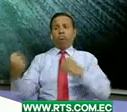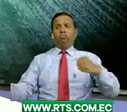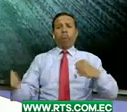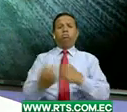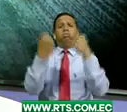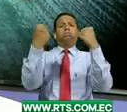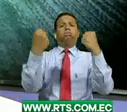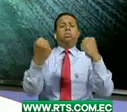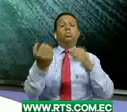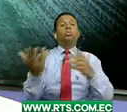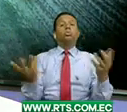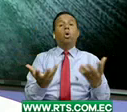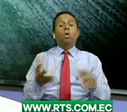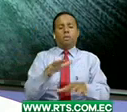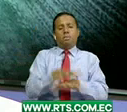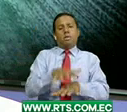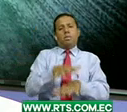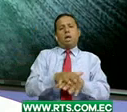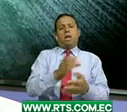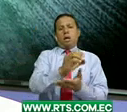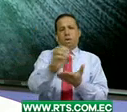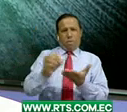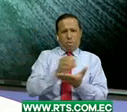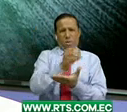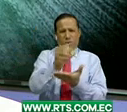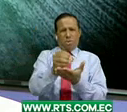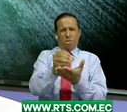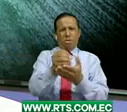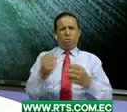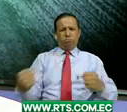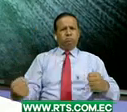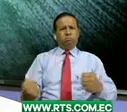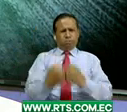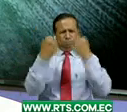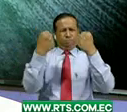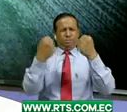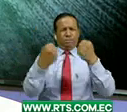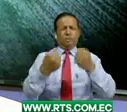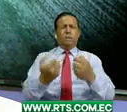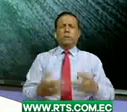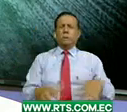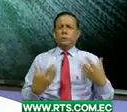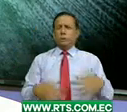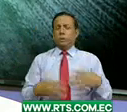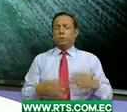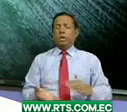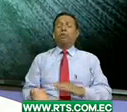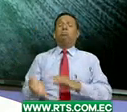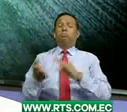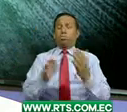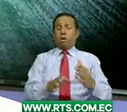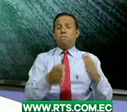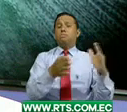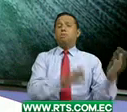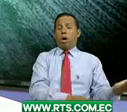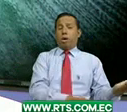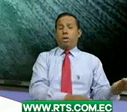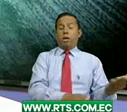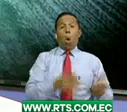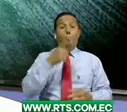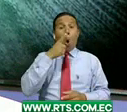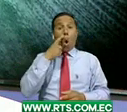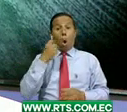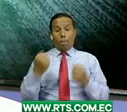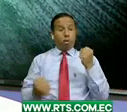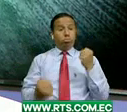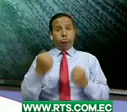se movilizaban en una moto que chocó con un automóvil en la vía La Primavera a La Iberia. El presunto responsable